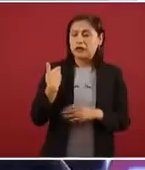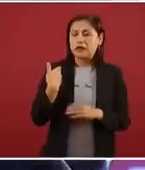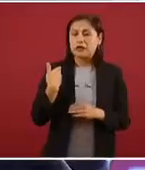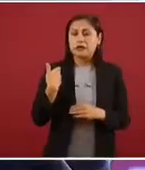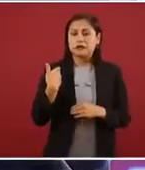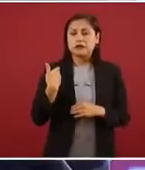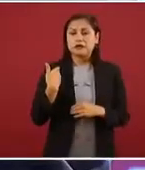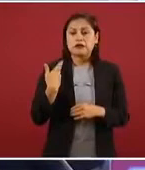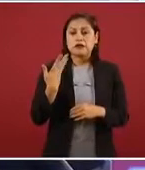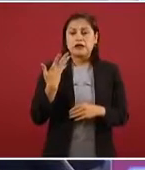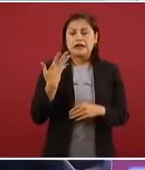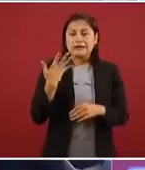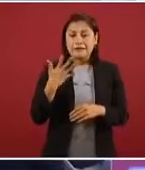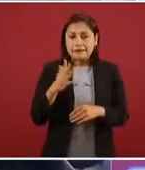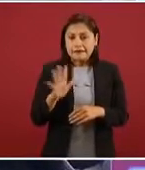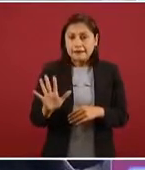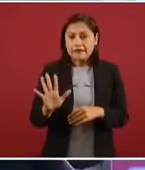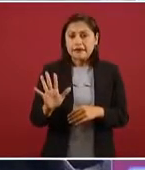enfrentamientos, o mejor dicho,